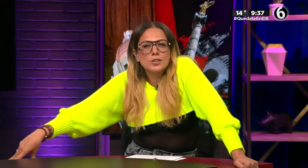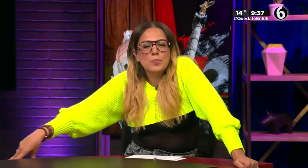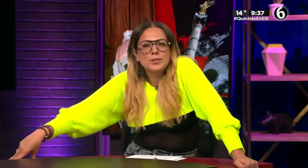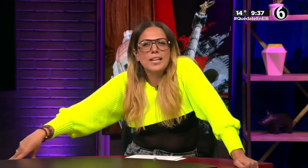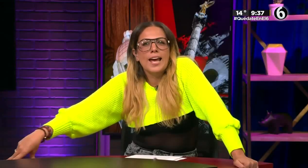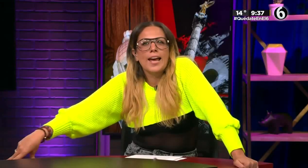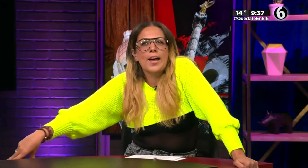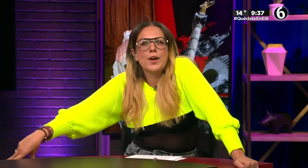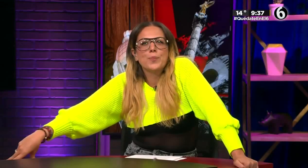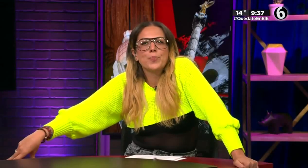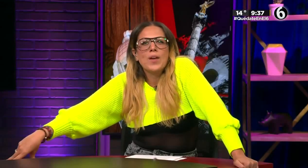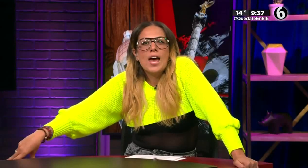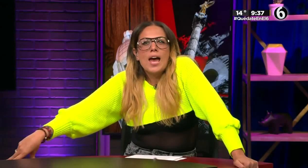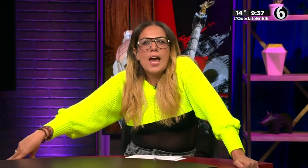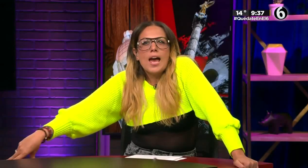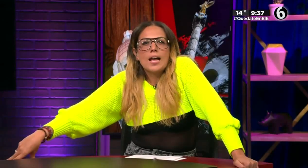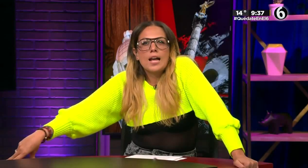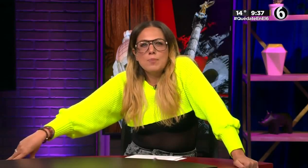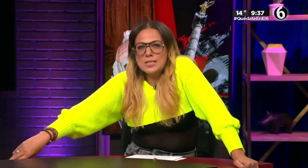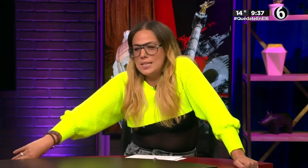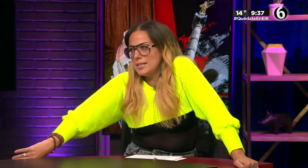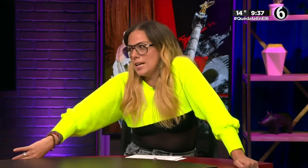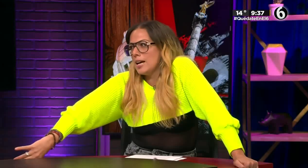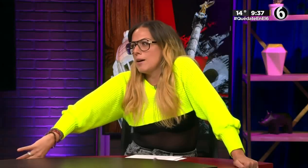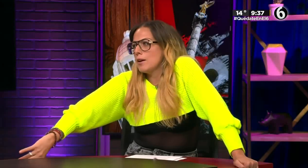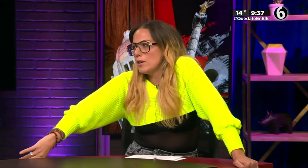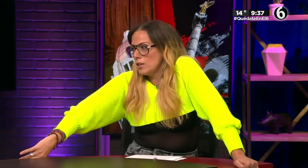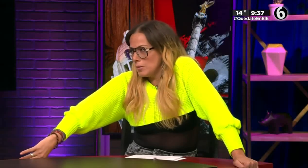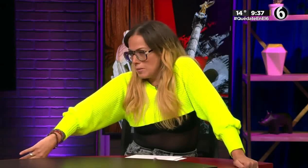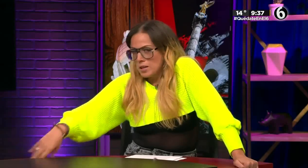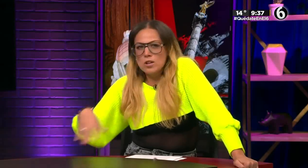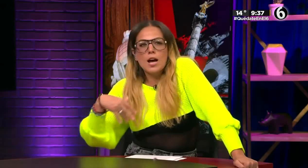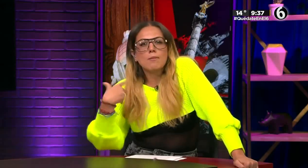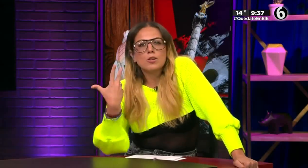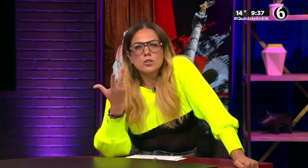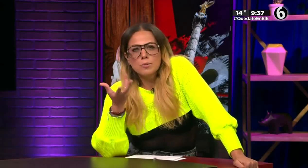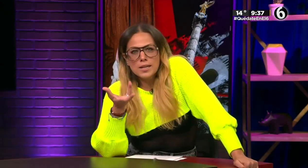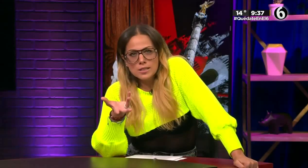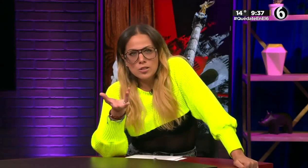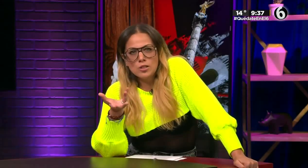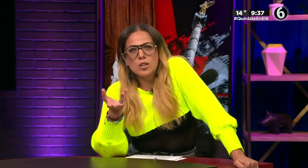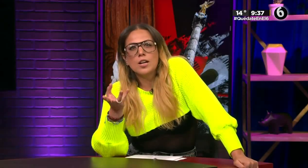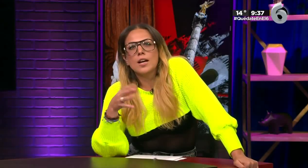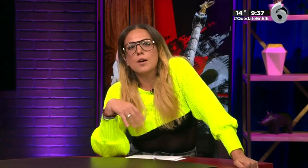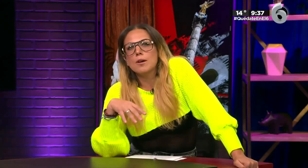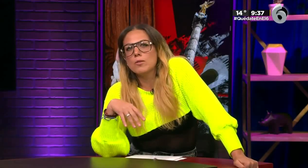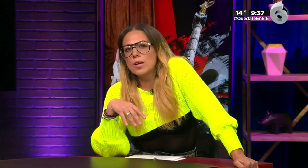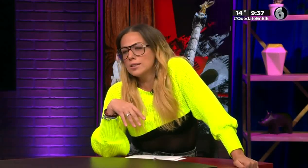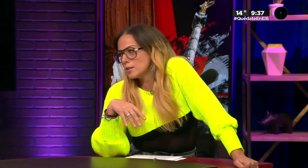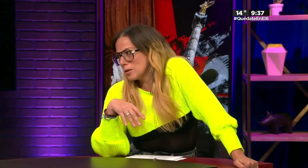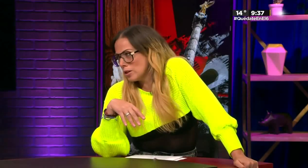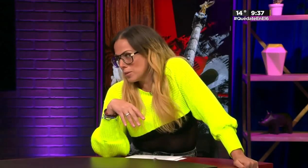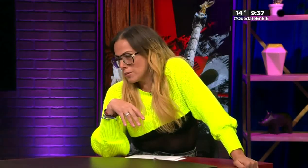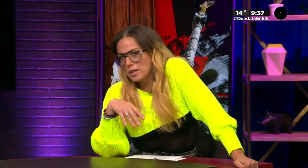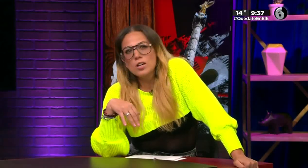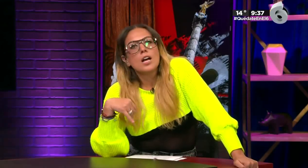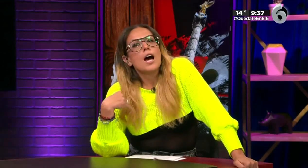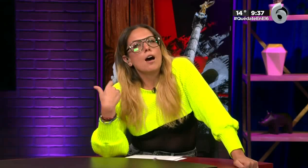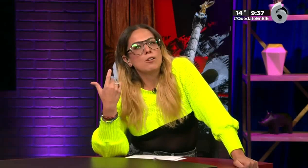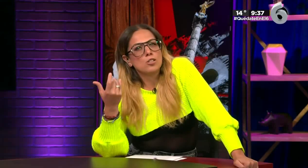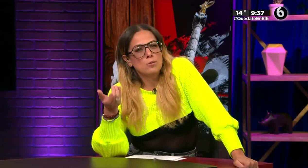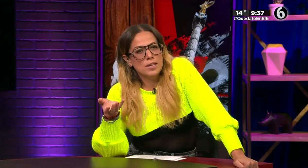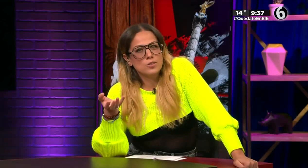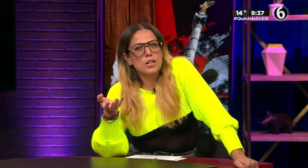Bueno, estos tipos... El presidente Manuel López Obrador habló sobre esto. Andrés Manuel López